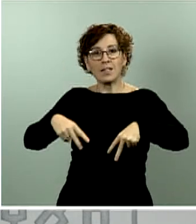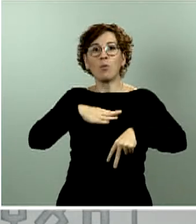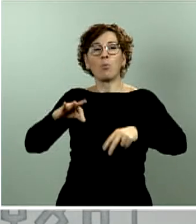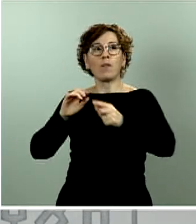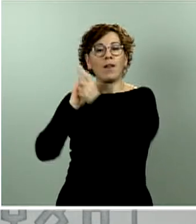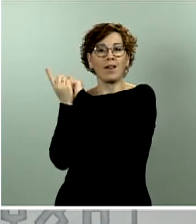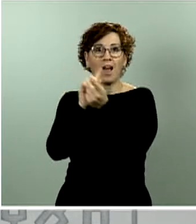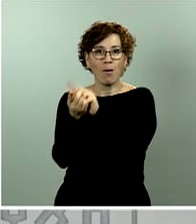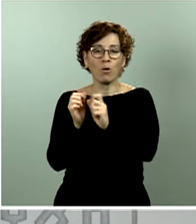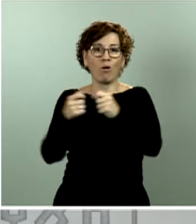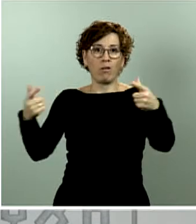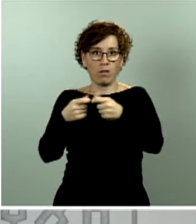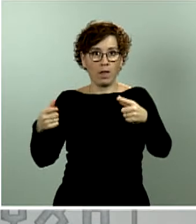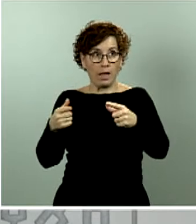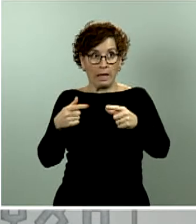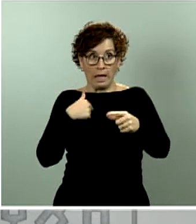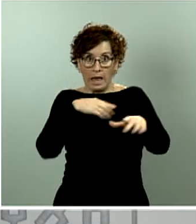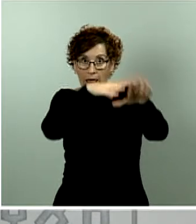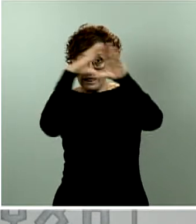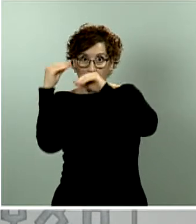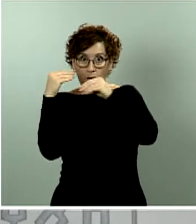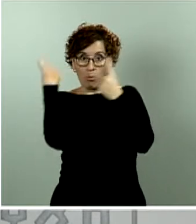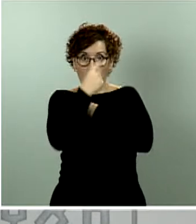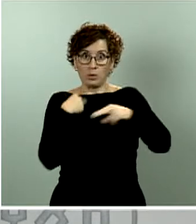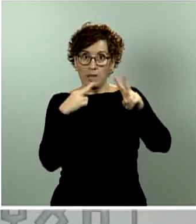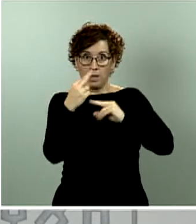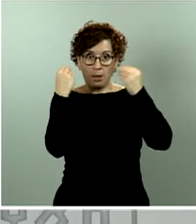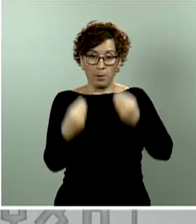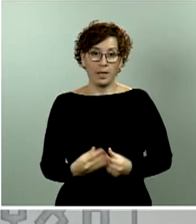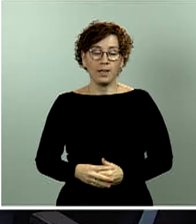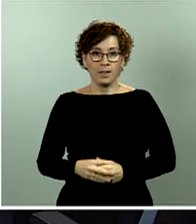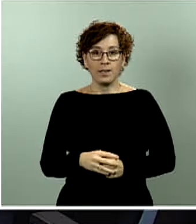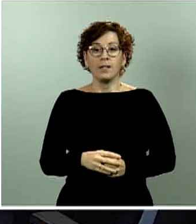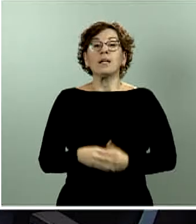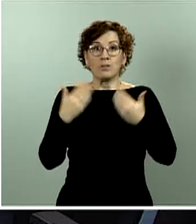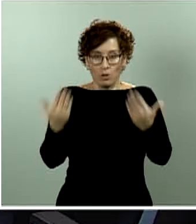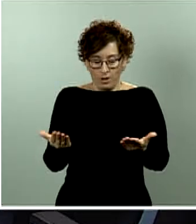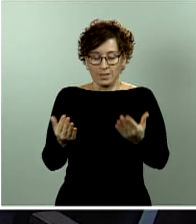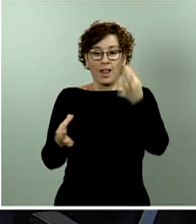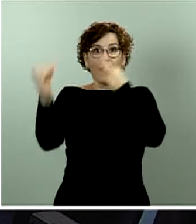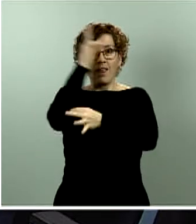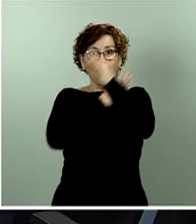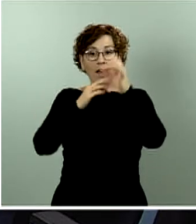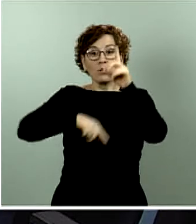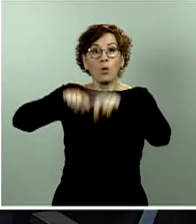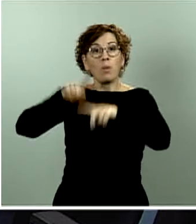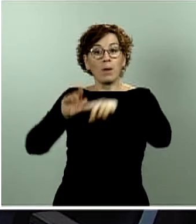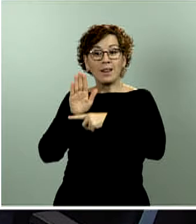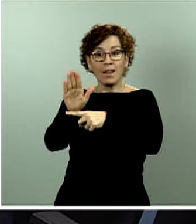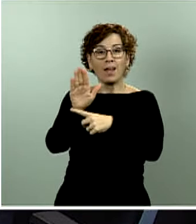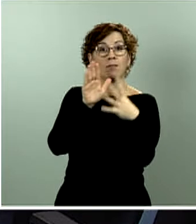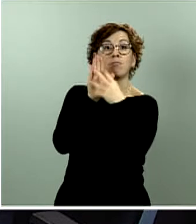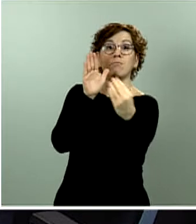el objetivo. En relación con los datos, hay distintas formas de preguntar acerca de ellos y cómo se presentan. Abundo en una